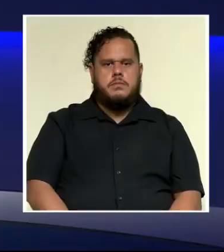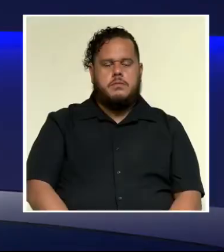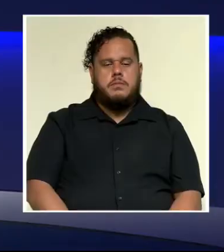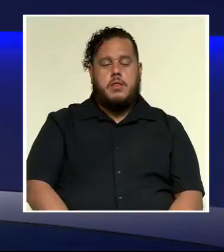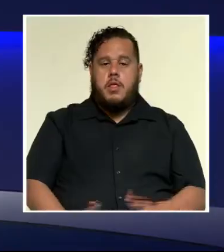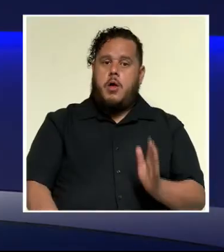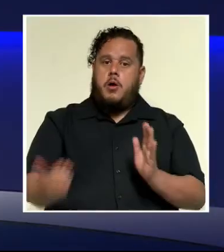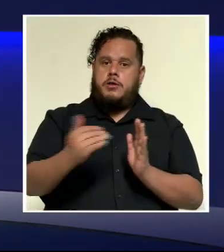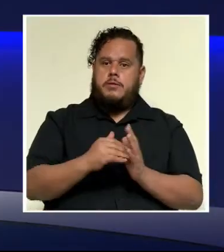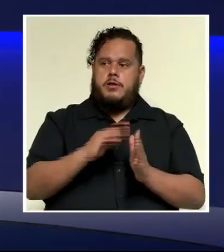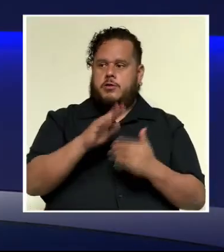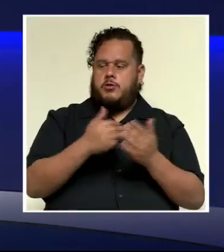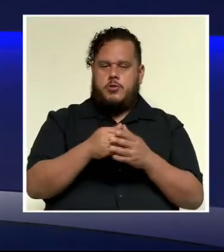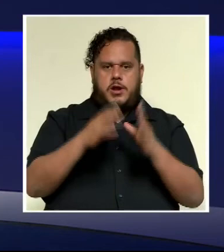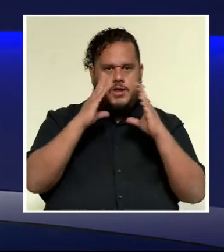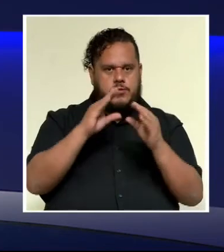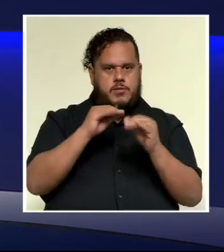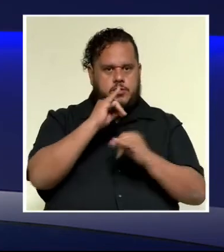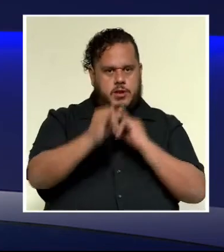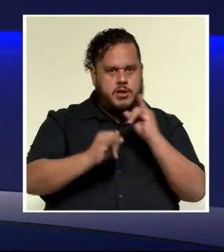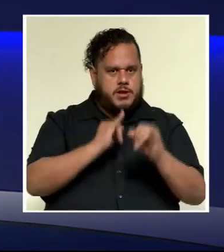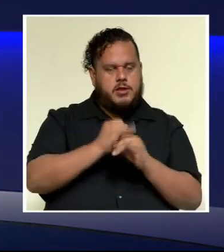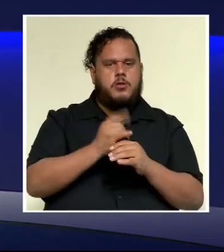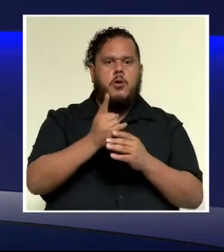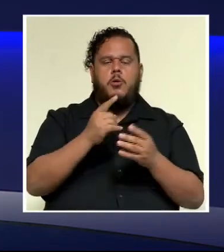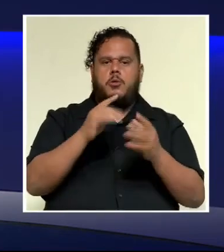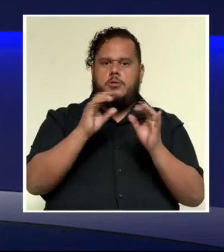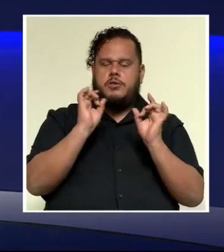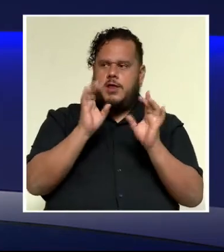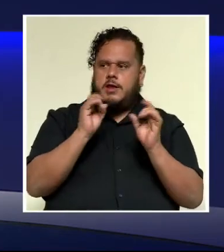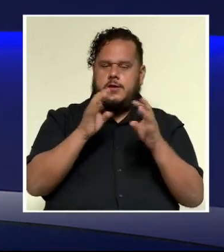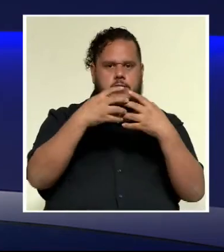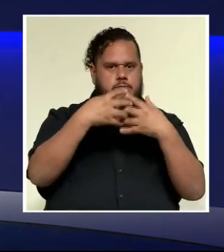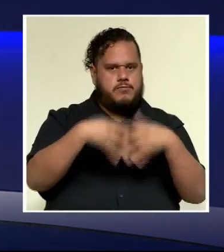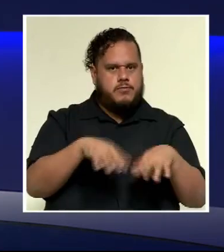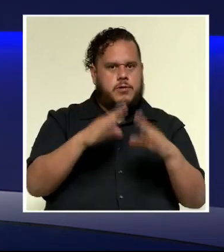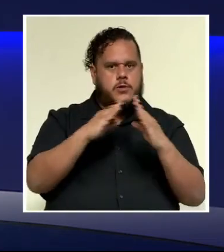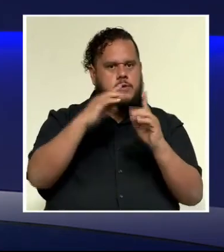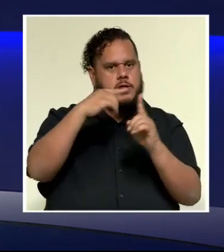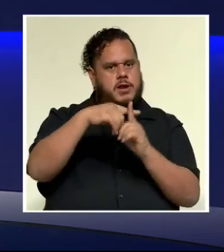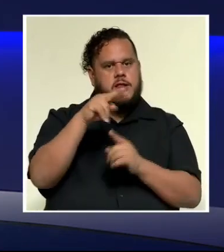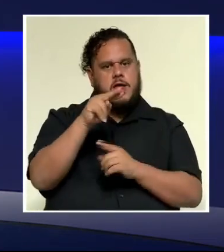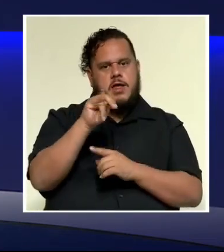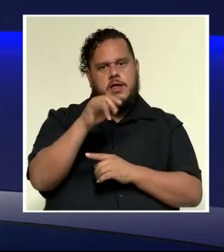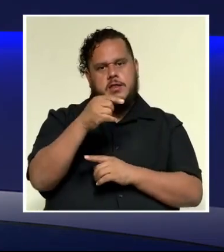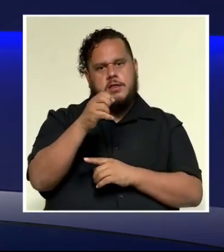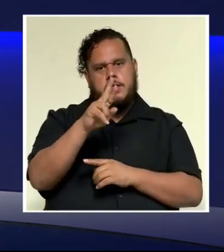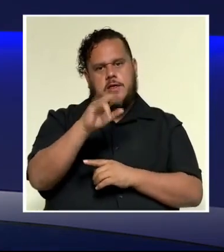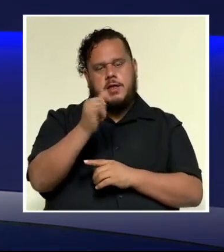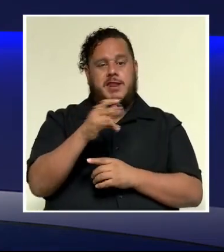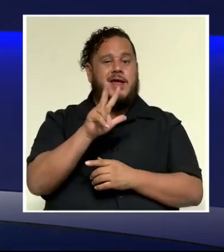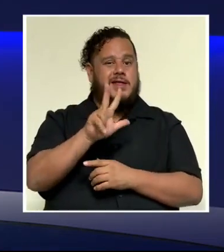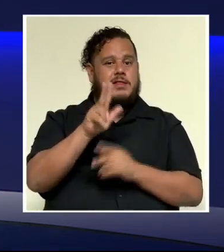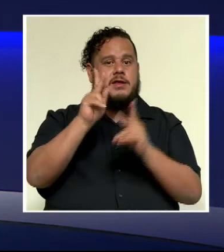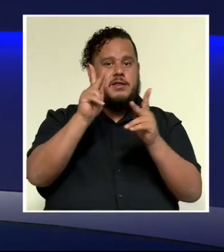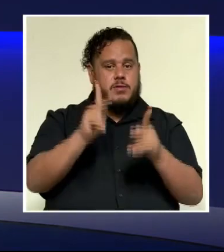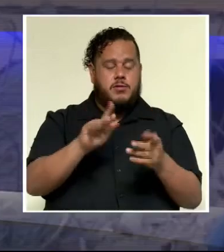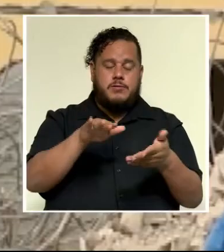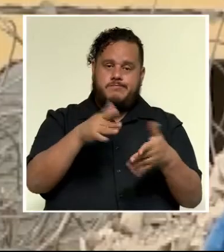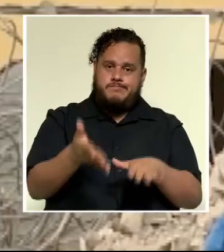Volvemos con el detalle internacional. Un trágico derrumbe en una iglesia de Nigeria dejó como saldo al menos a 3 personas